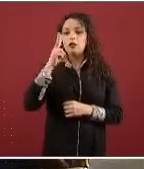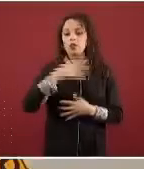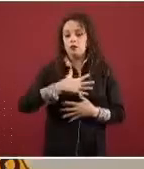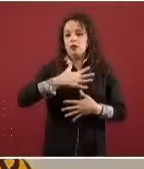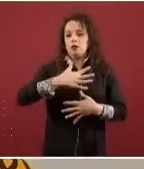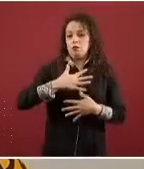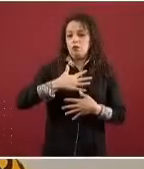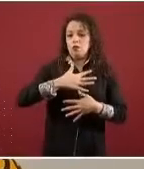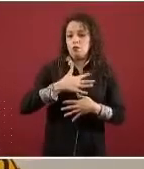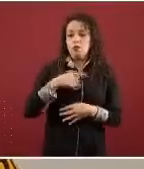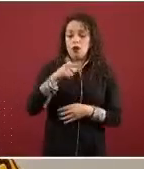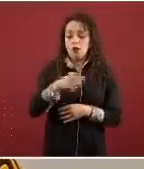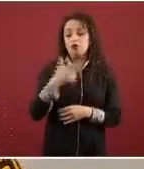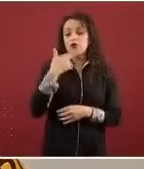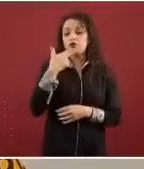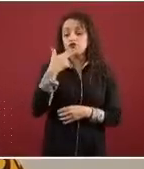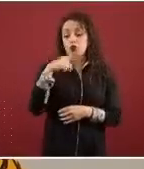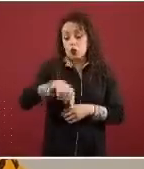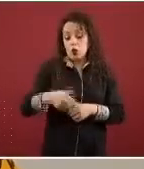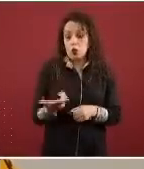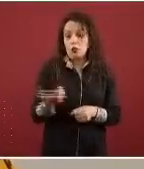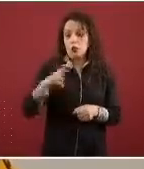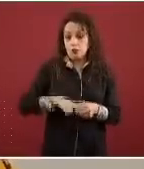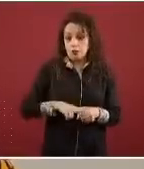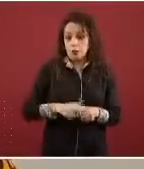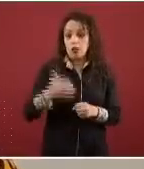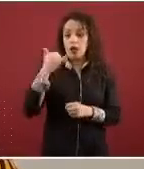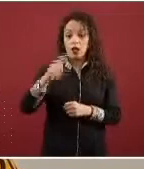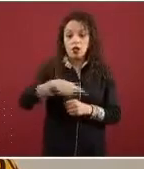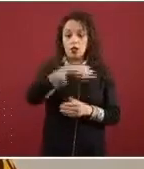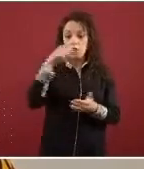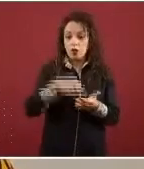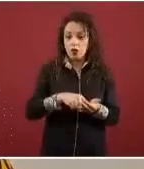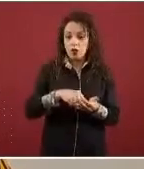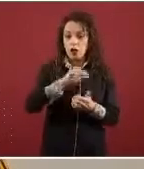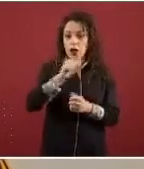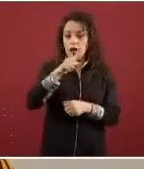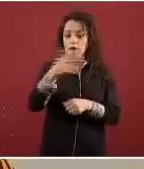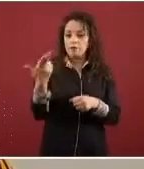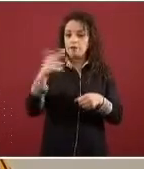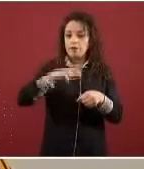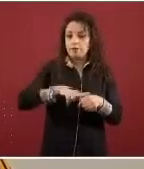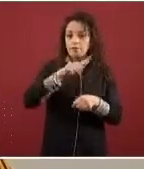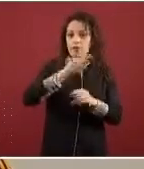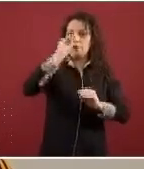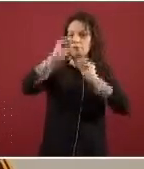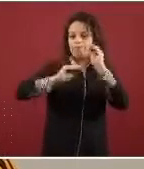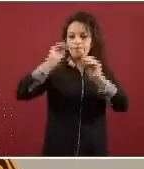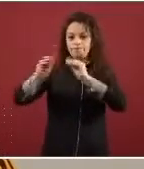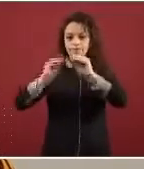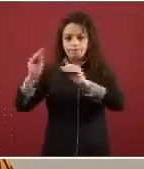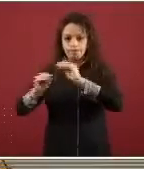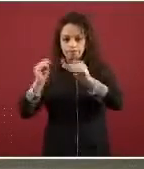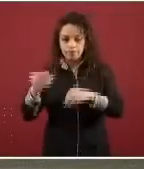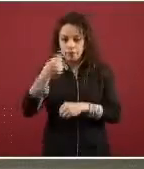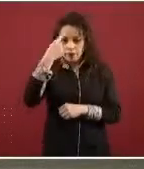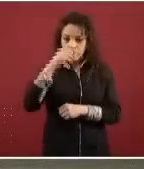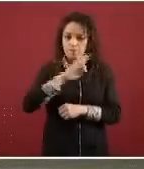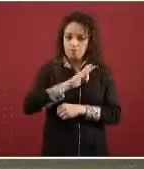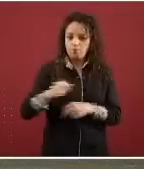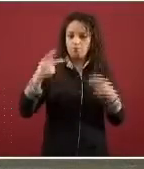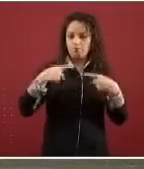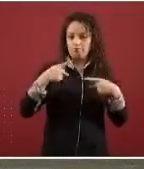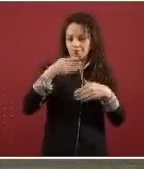para utilizarlos en nuestros hospitales, en las unidades operativas que estamos convirtiendo en instalaciones hospitalarias, en los